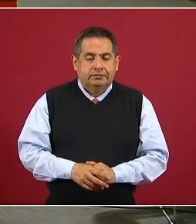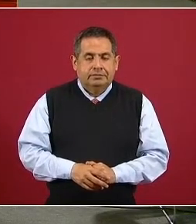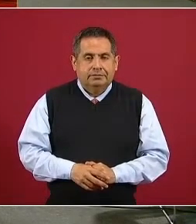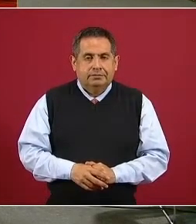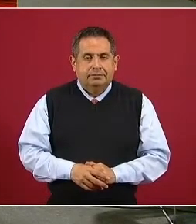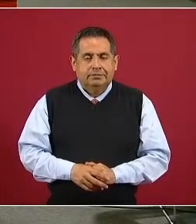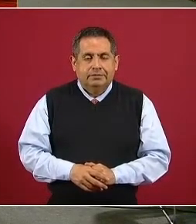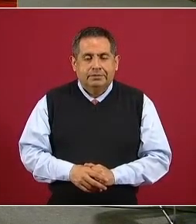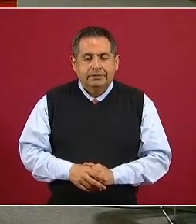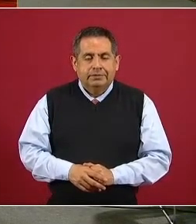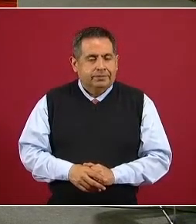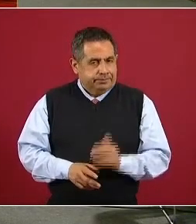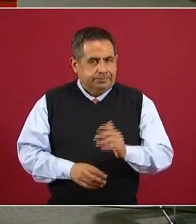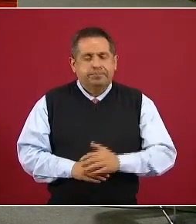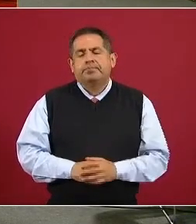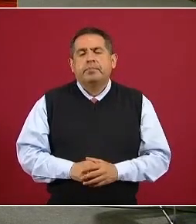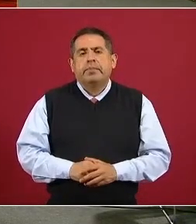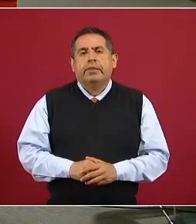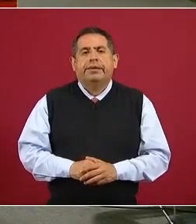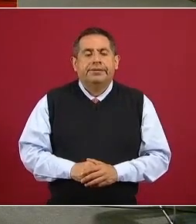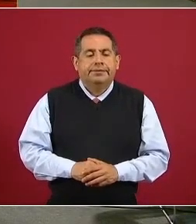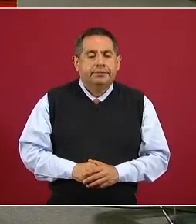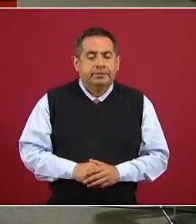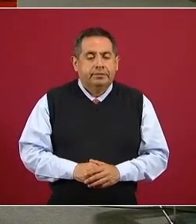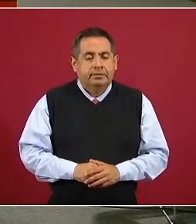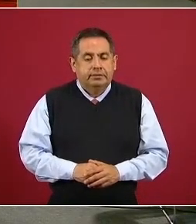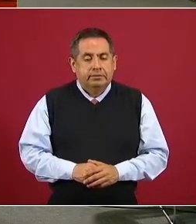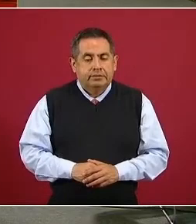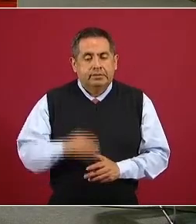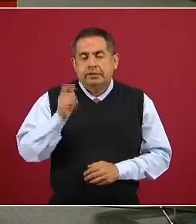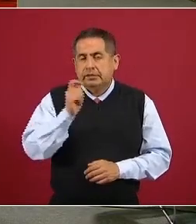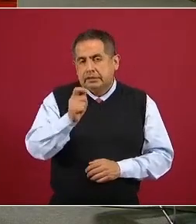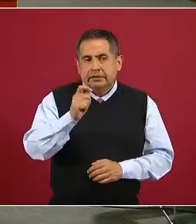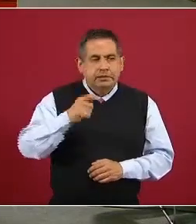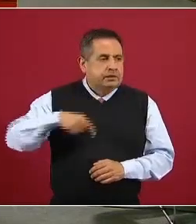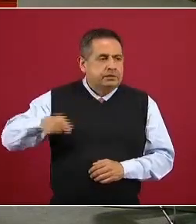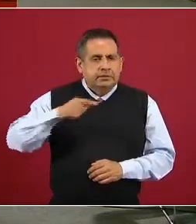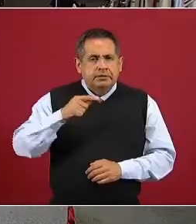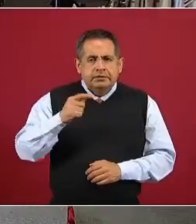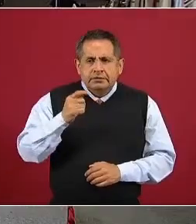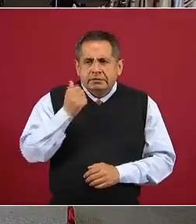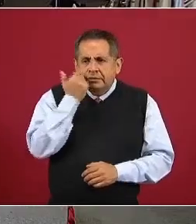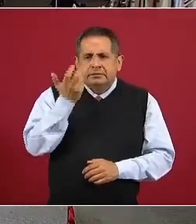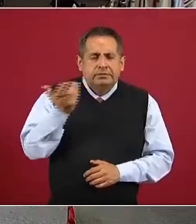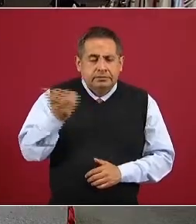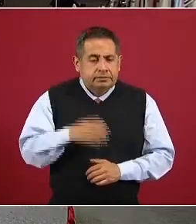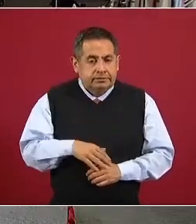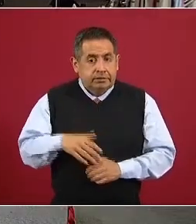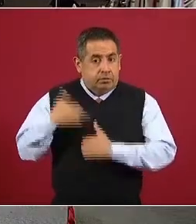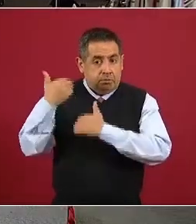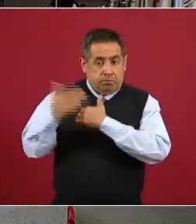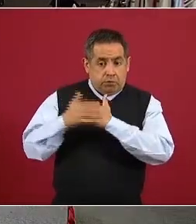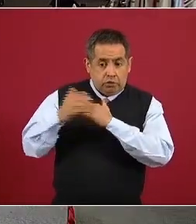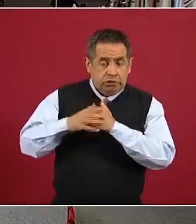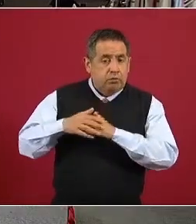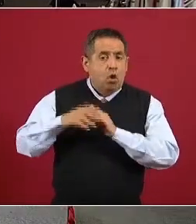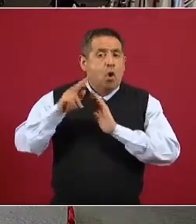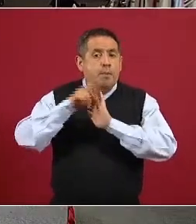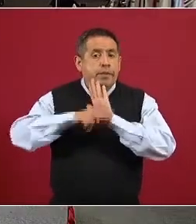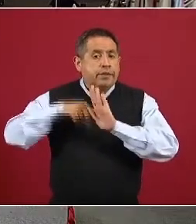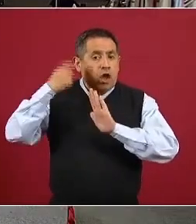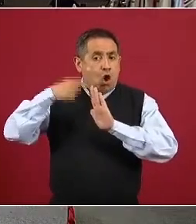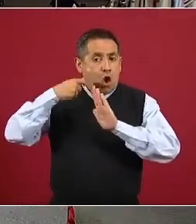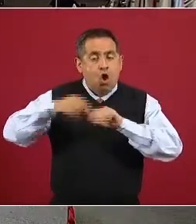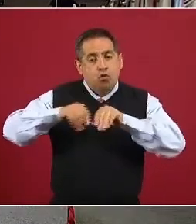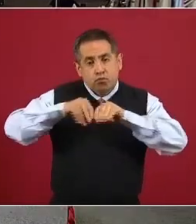Gracias. Entonces, ¿qué es lo que queremos hacer? En los videos que les estamos presentando,